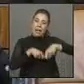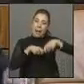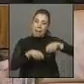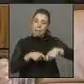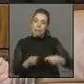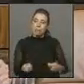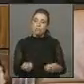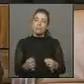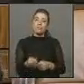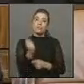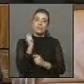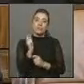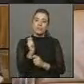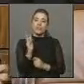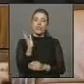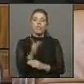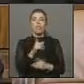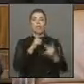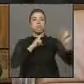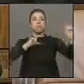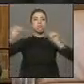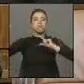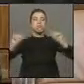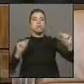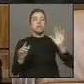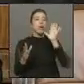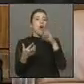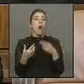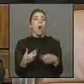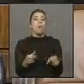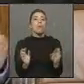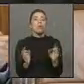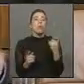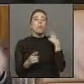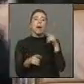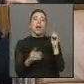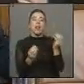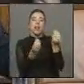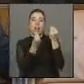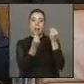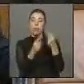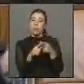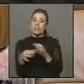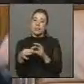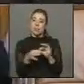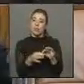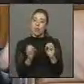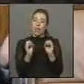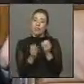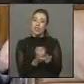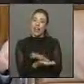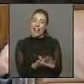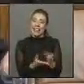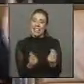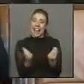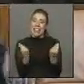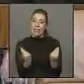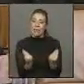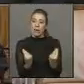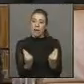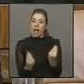que los hijos de los pescadores no tengan que irse porque no tuvieron la oportunidad para capacitarse. Por eso es que decimos educación gratuita de calidad.